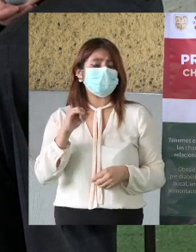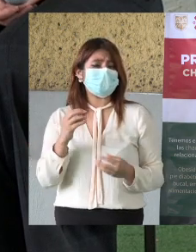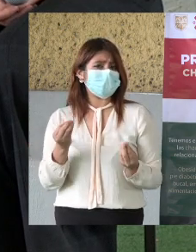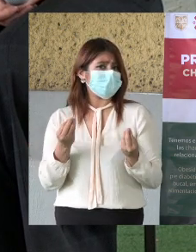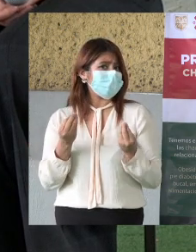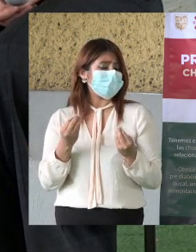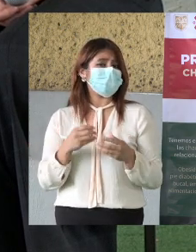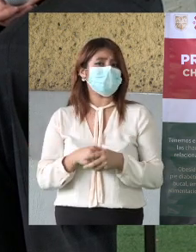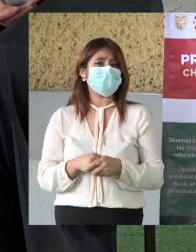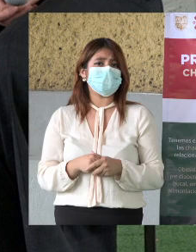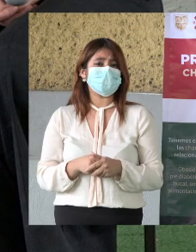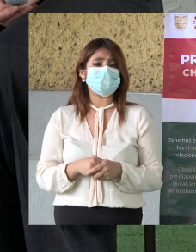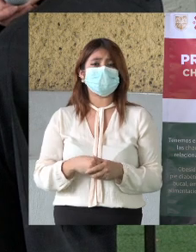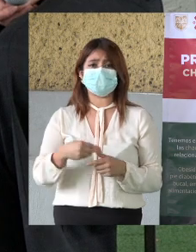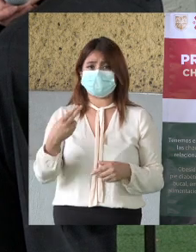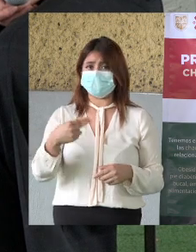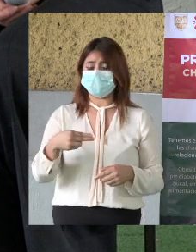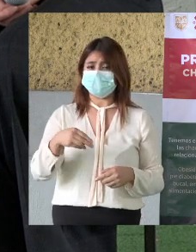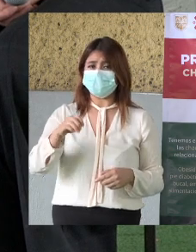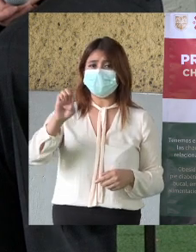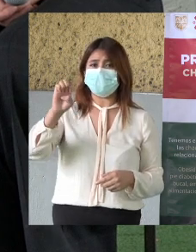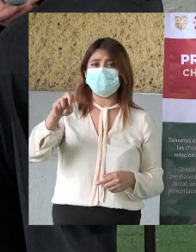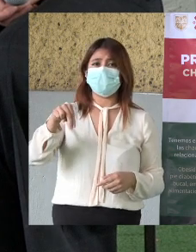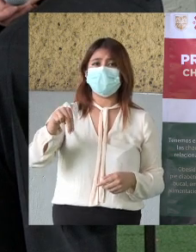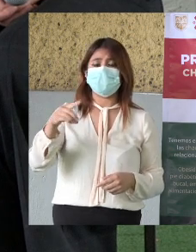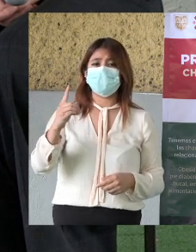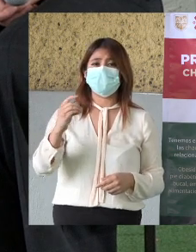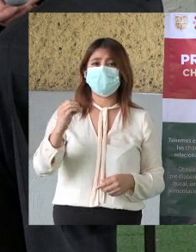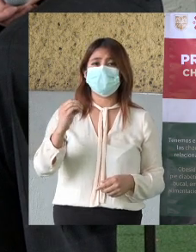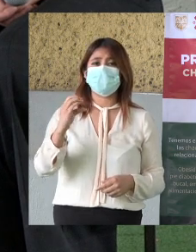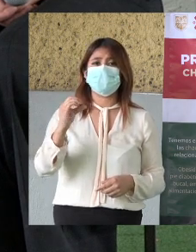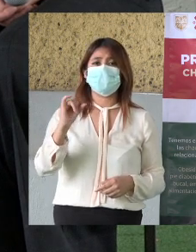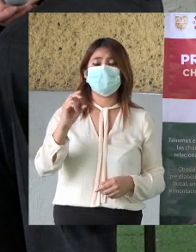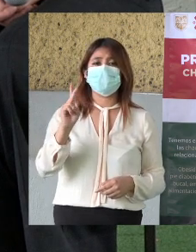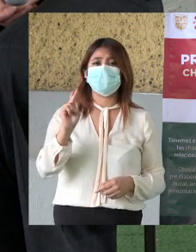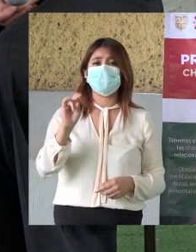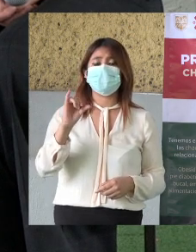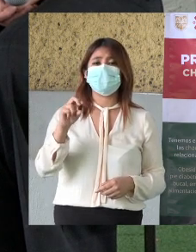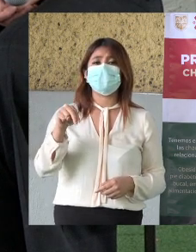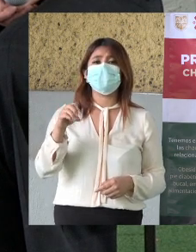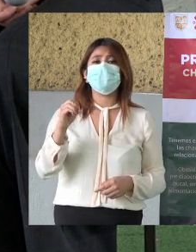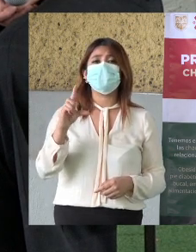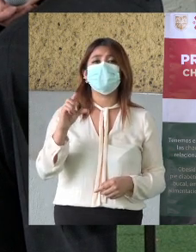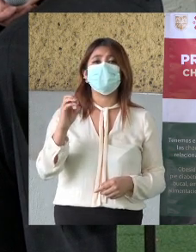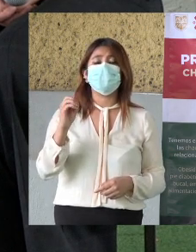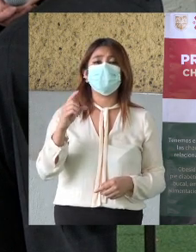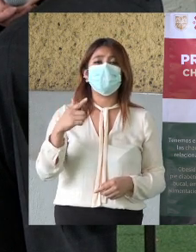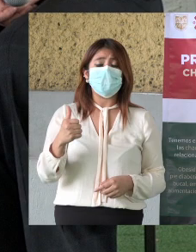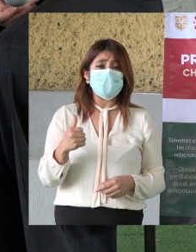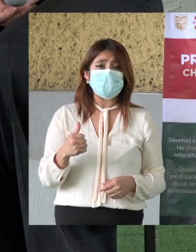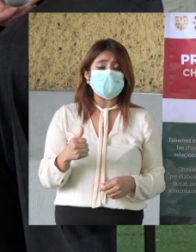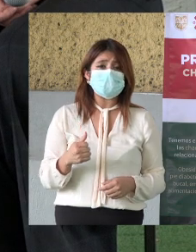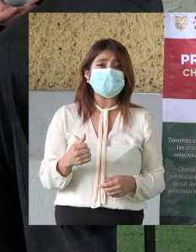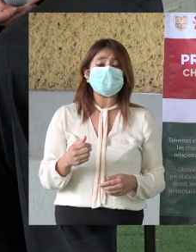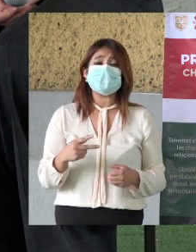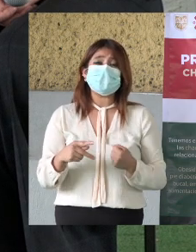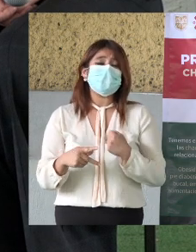internista, endocrinóloga y especialista en problemas de obesidad.